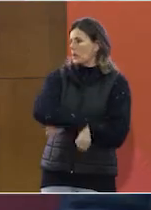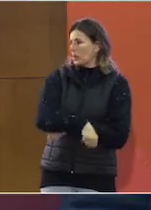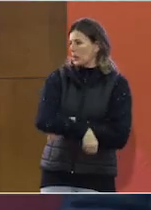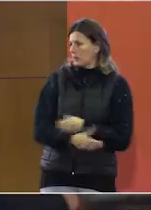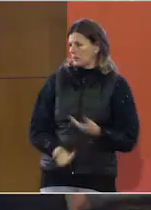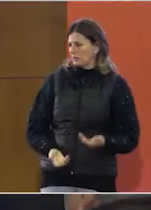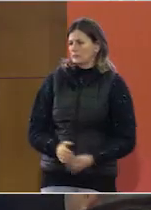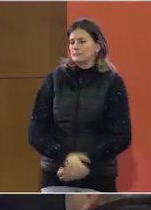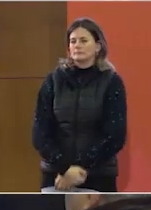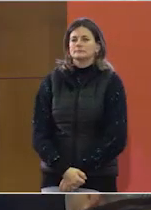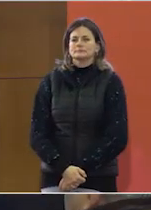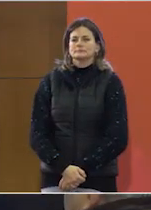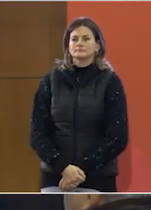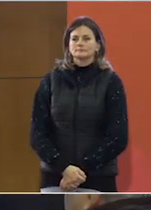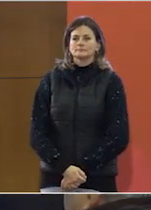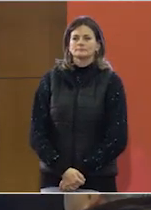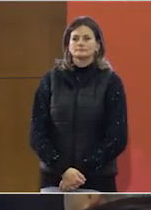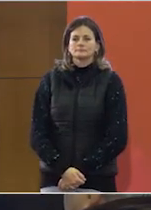palabras.